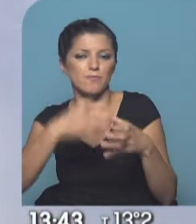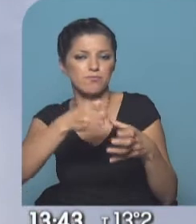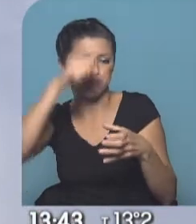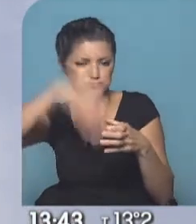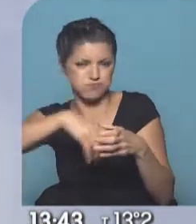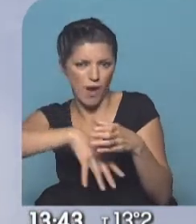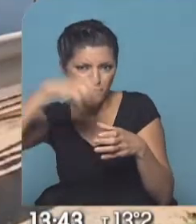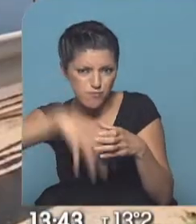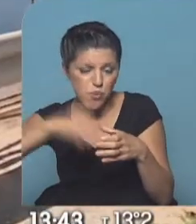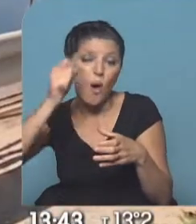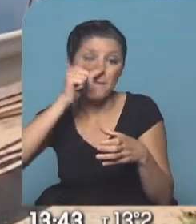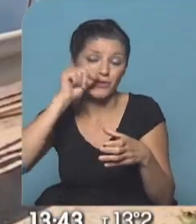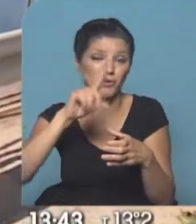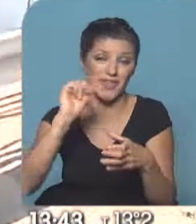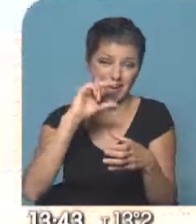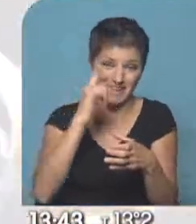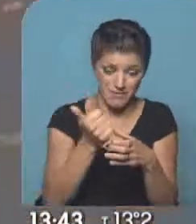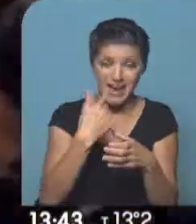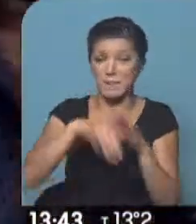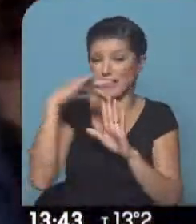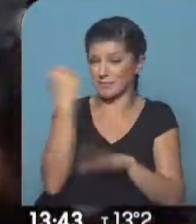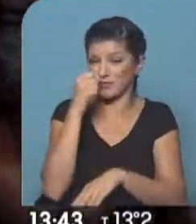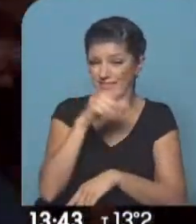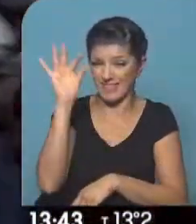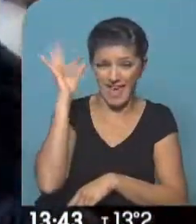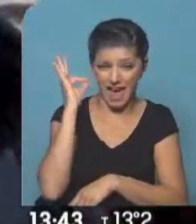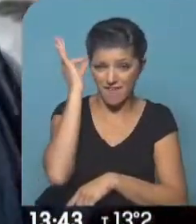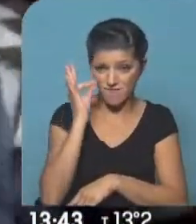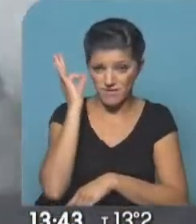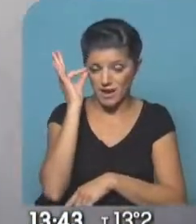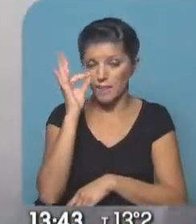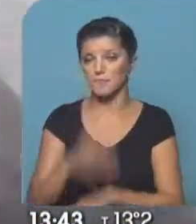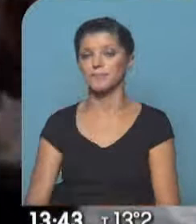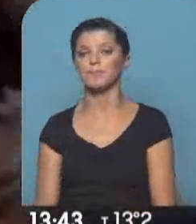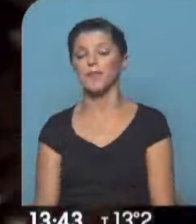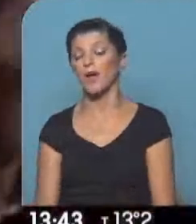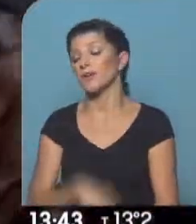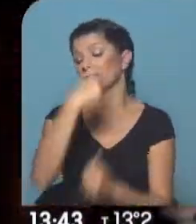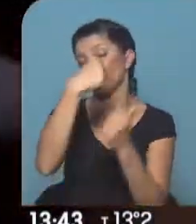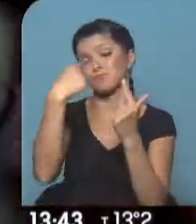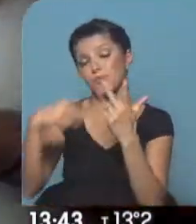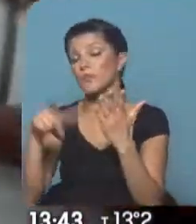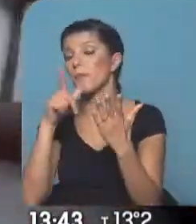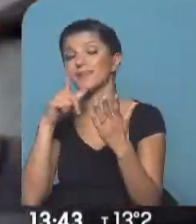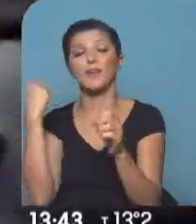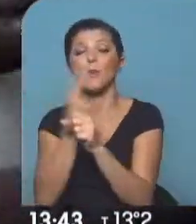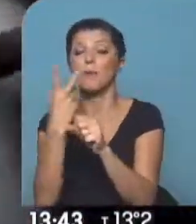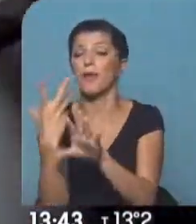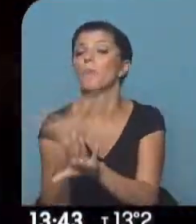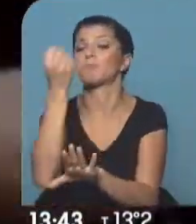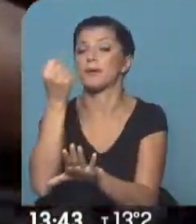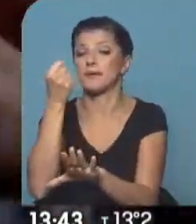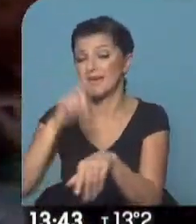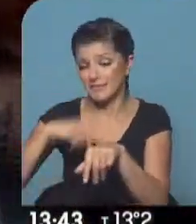de petróleo libias y las mayores de África. Ninguna de estas cuestiones parecen poder cumplirse en el